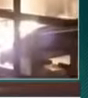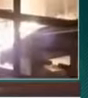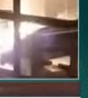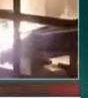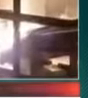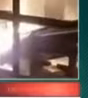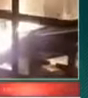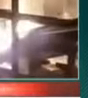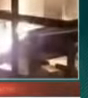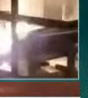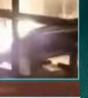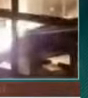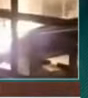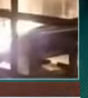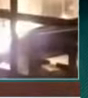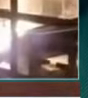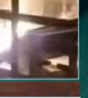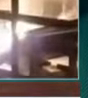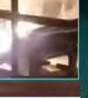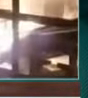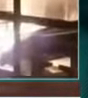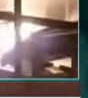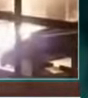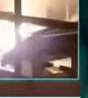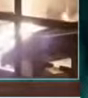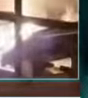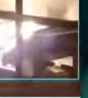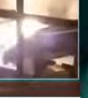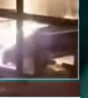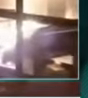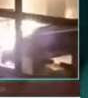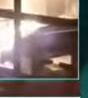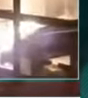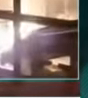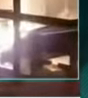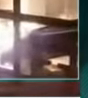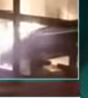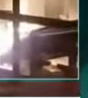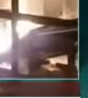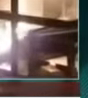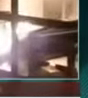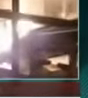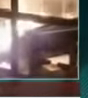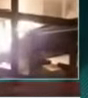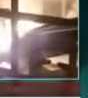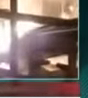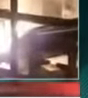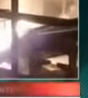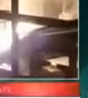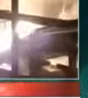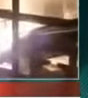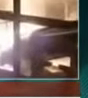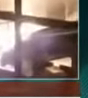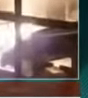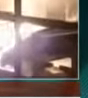momento llevamos 15 carabineros lesionados de distintas gravedades y uno de ellos inclusive recibió un balazo en un